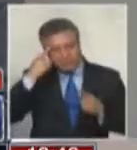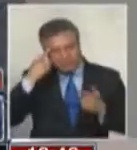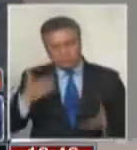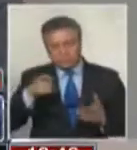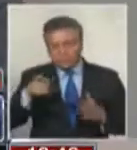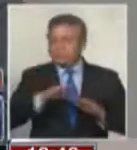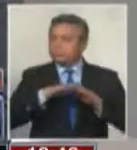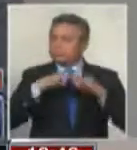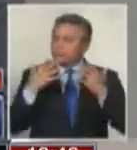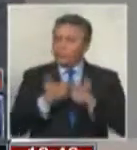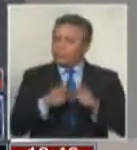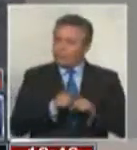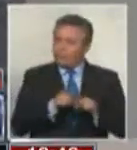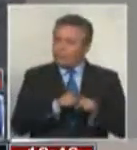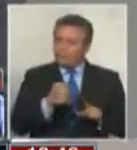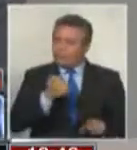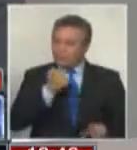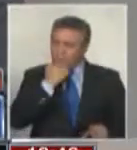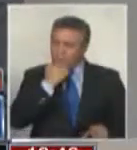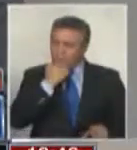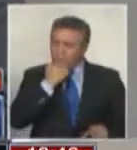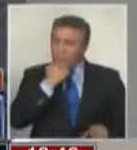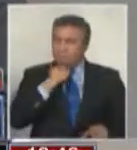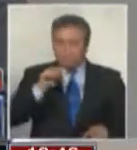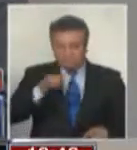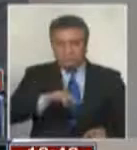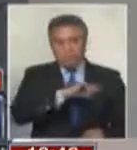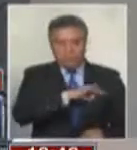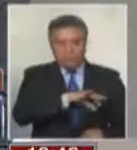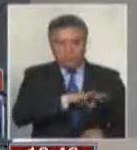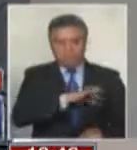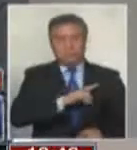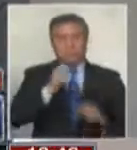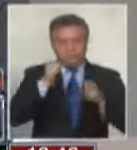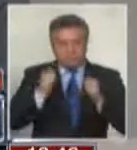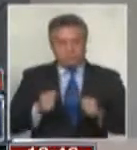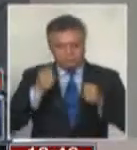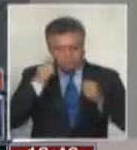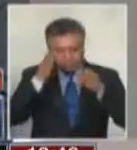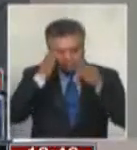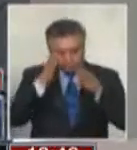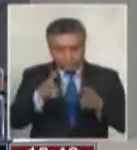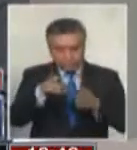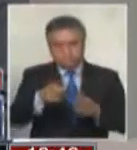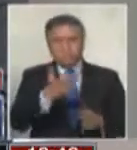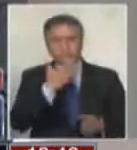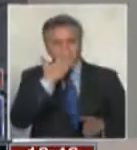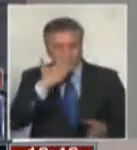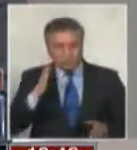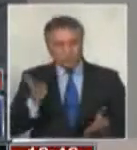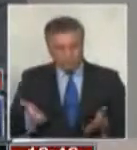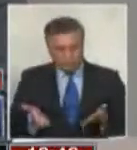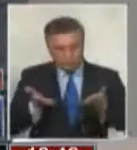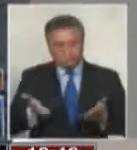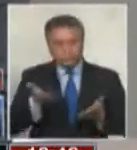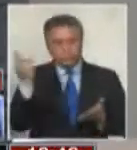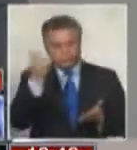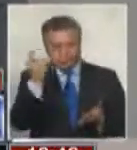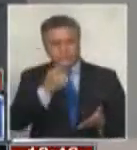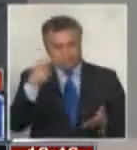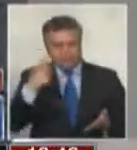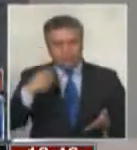todo incorrecto y chile está en condiciones de atender mejor a sus universidades y a su vez